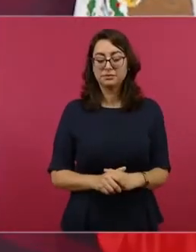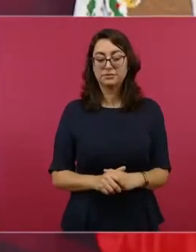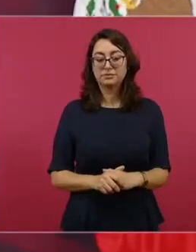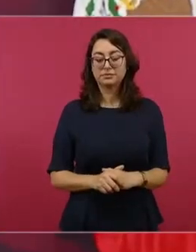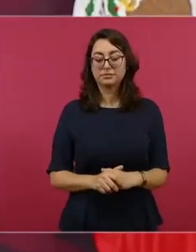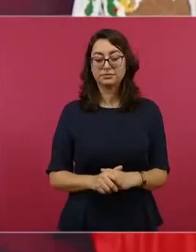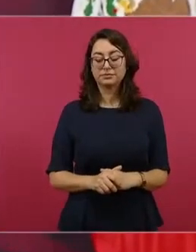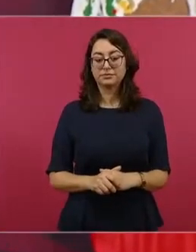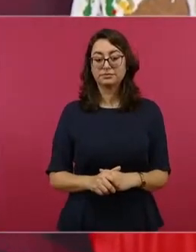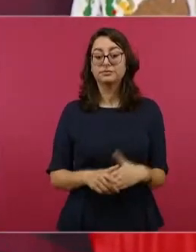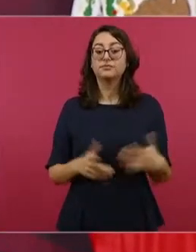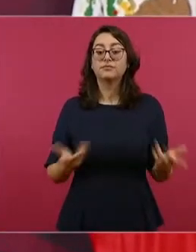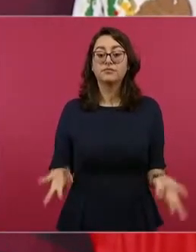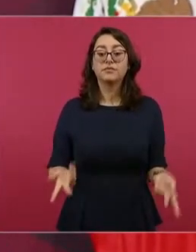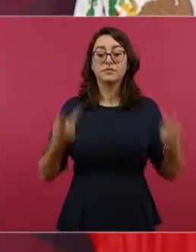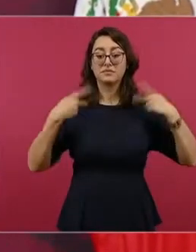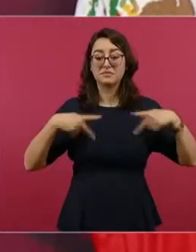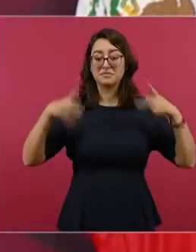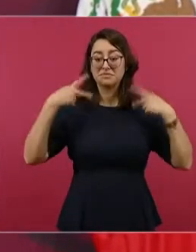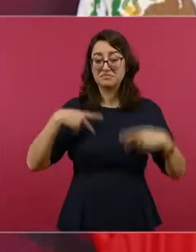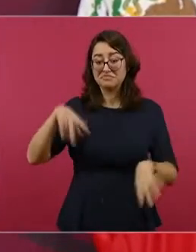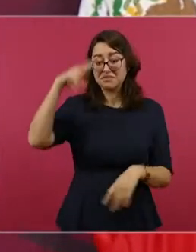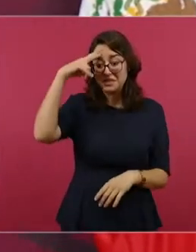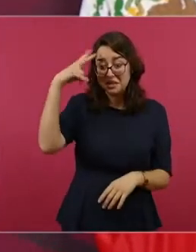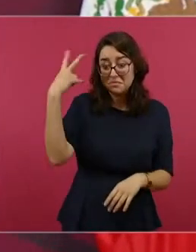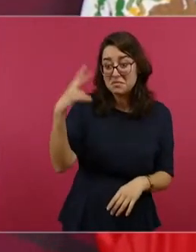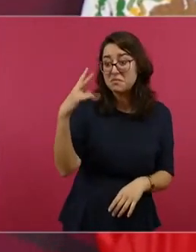el pueblo de México es mucha pieza.